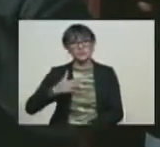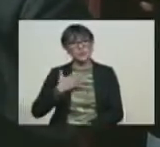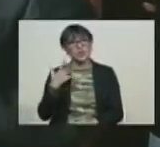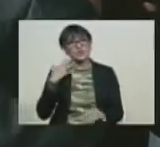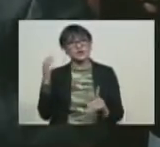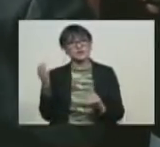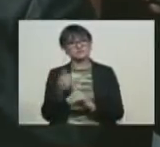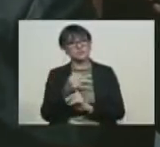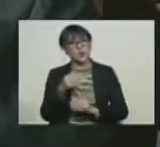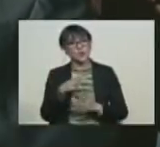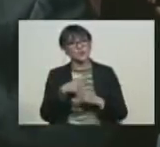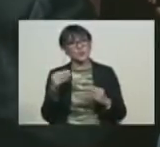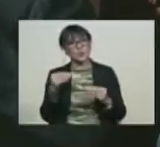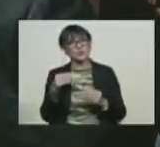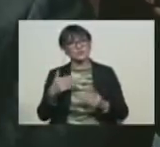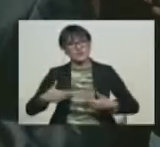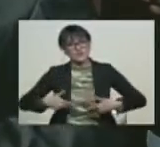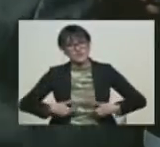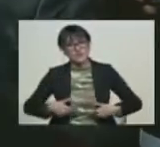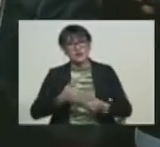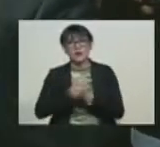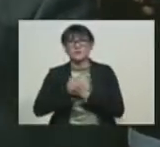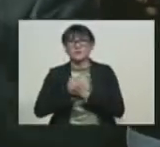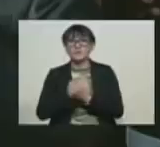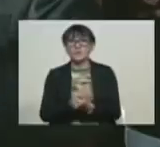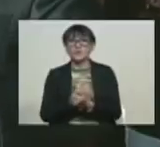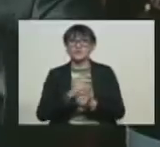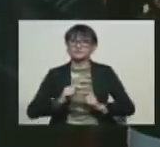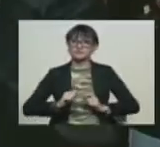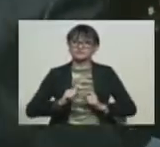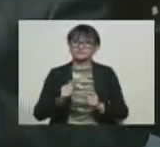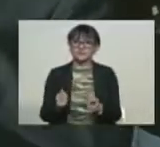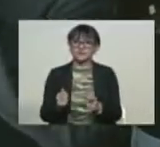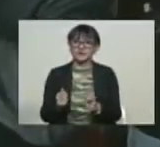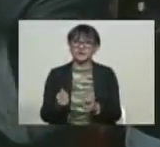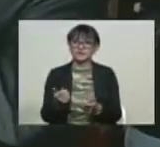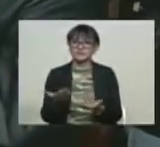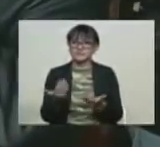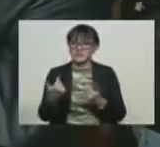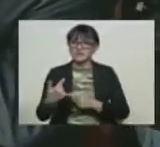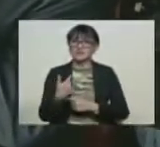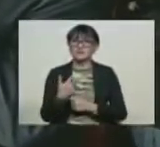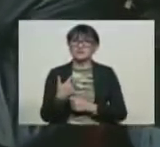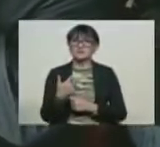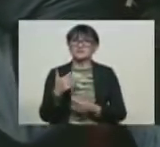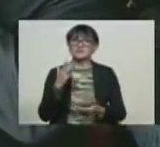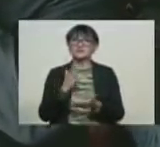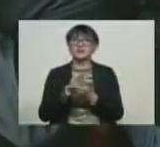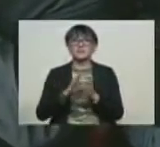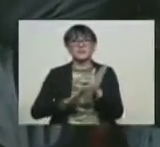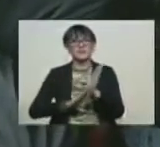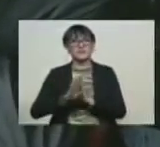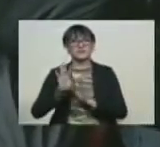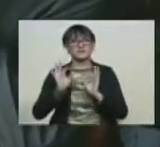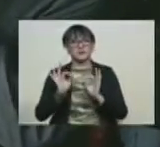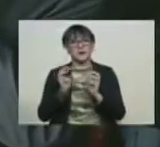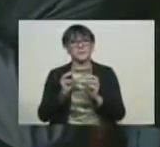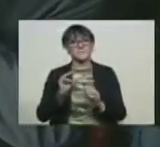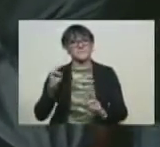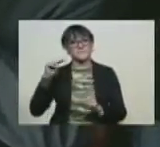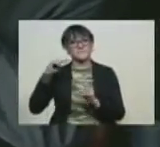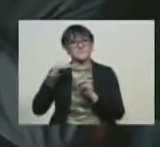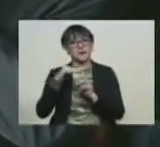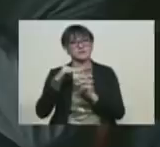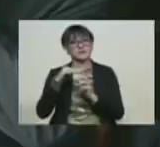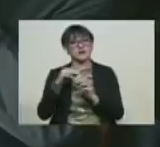Y nosotros con esfuerzo, con honestidad, con amor, con entrega, con autoexigencia, siempre vamos avanzando sobre las metas,